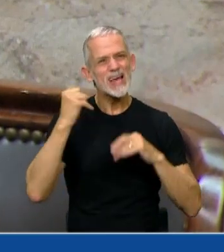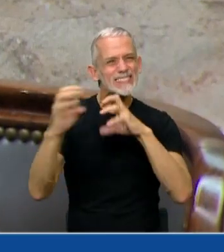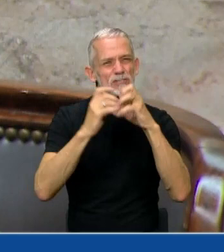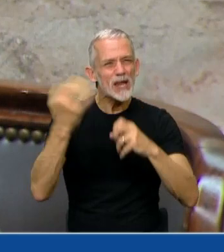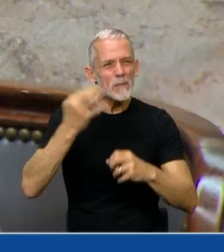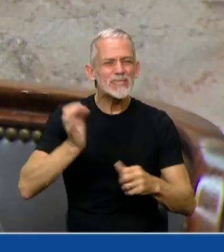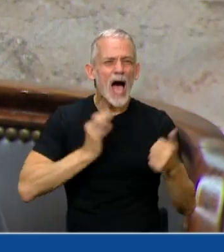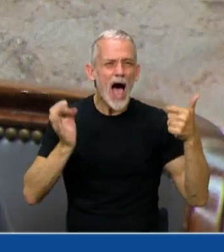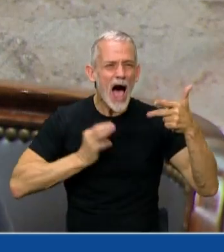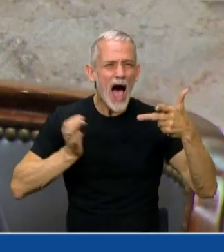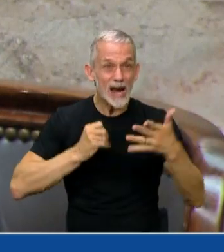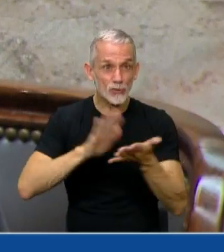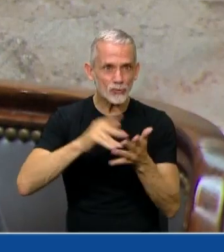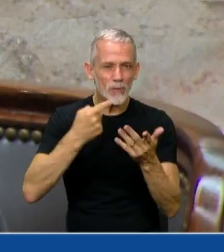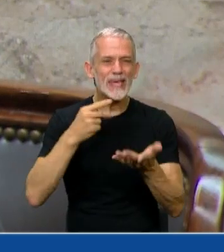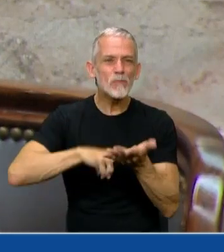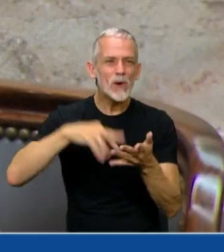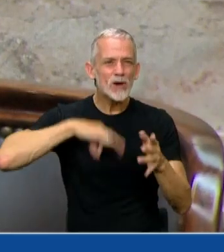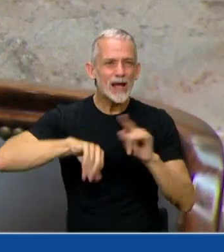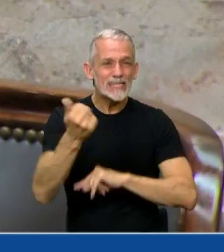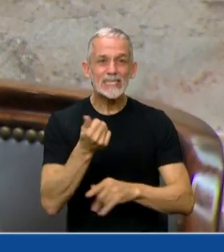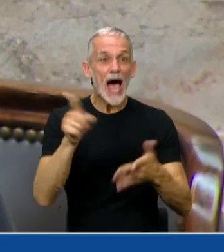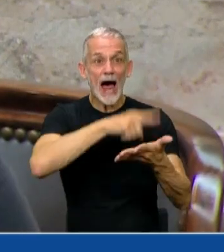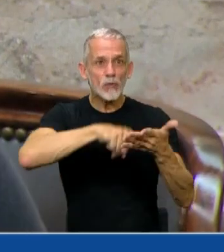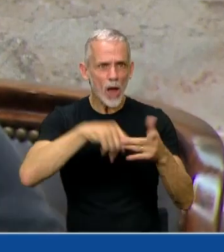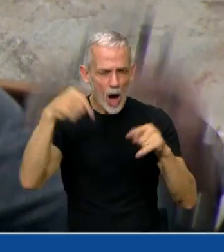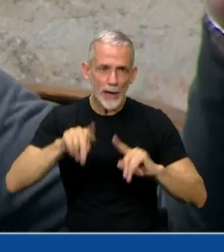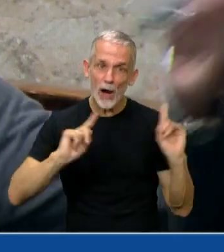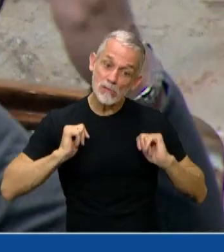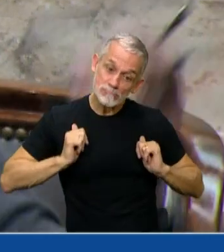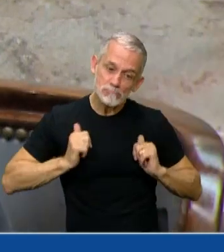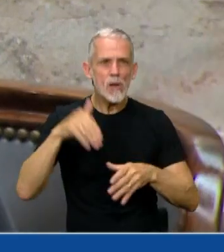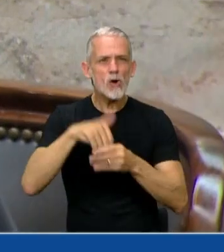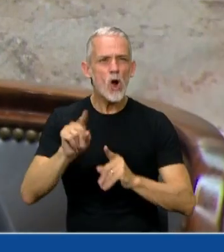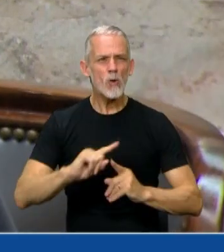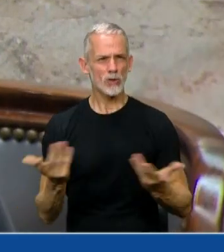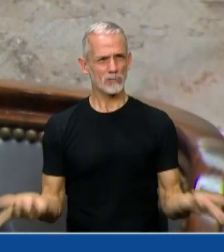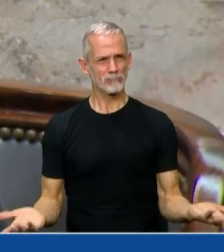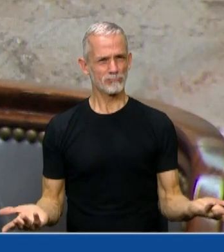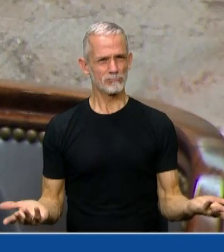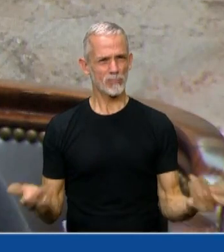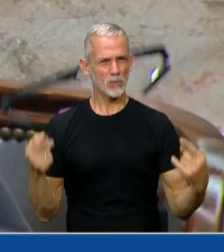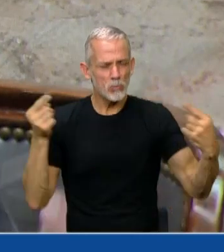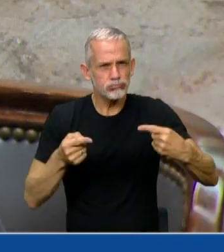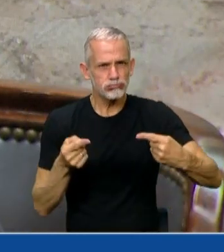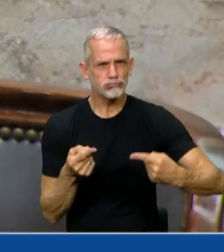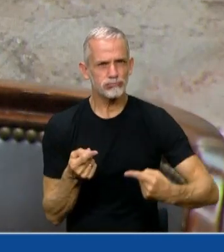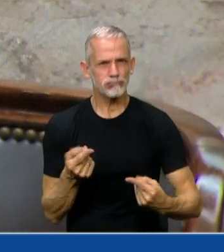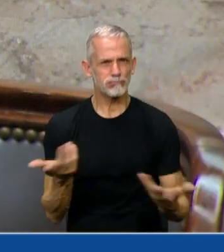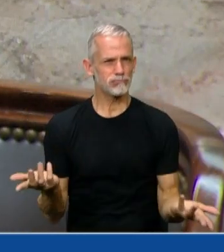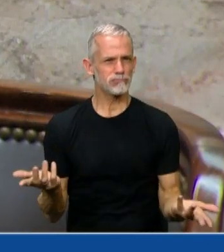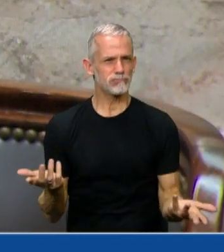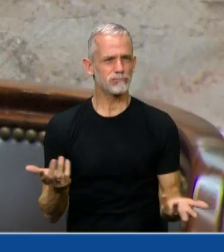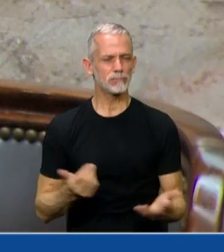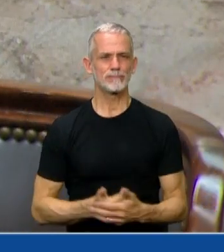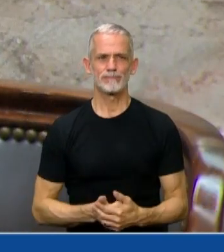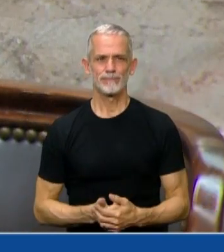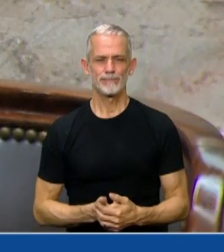especiales durante años para eliminar el impuesto a las ganancias y ahora tienen argumentos increíbles para decir que no lo van a